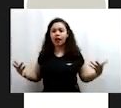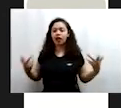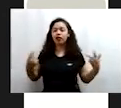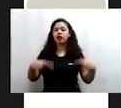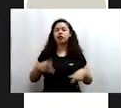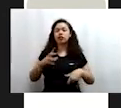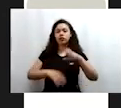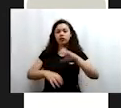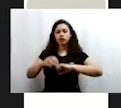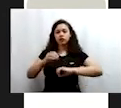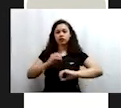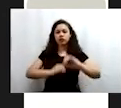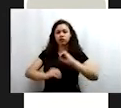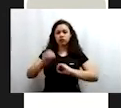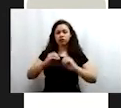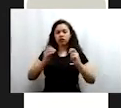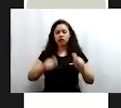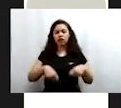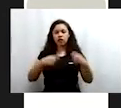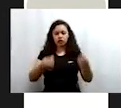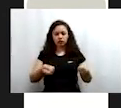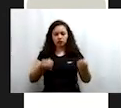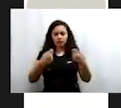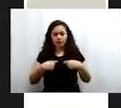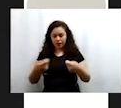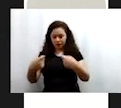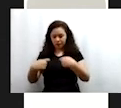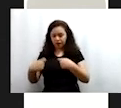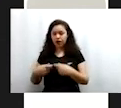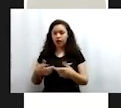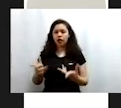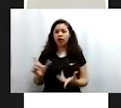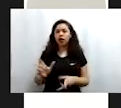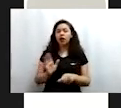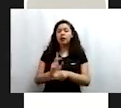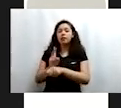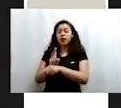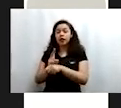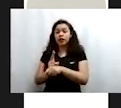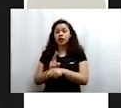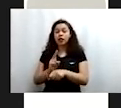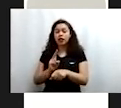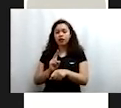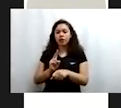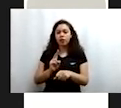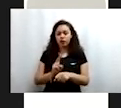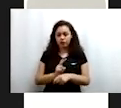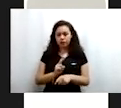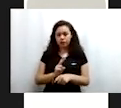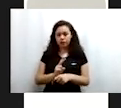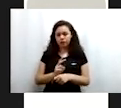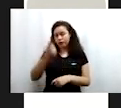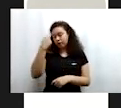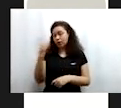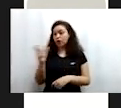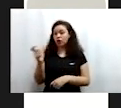operaciones encomendadas a ellos cuando les pidan vigilar cada una de, ahora sí, para cuando les